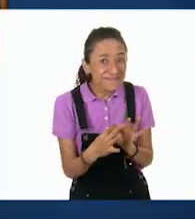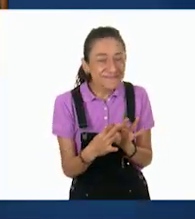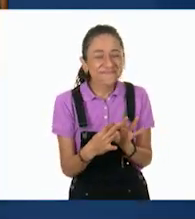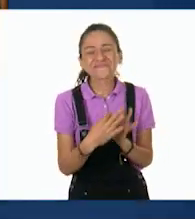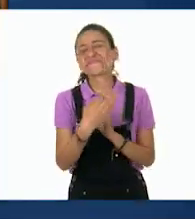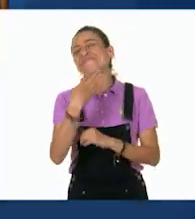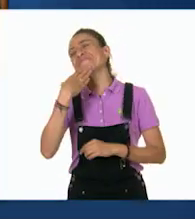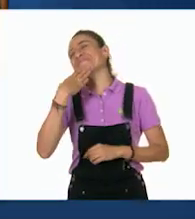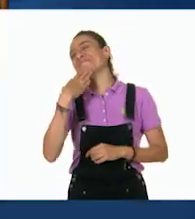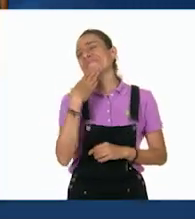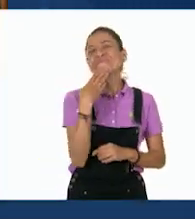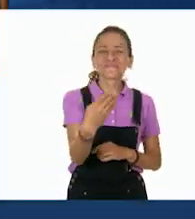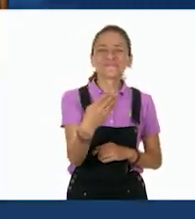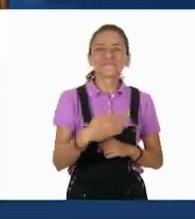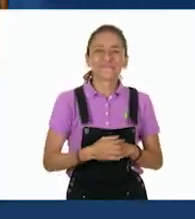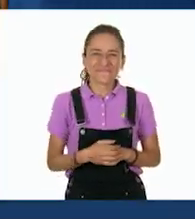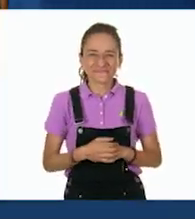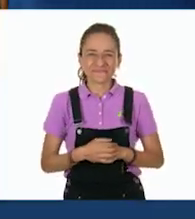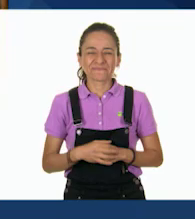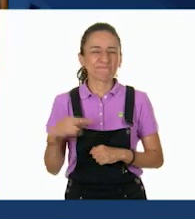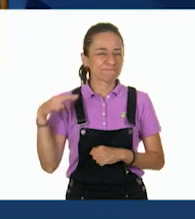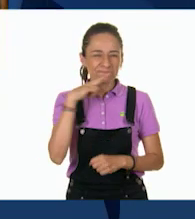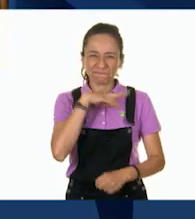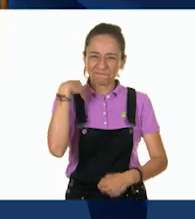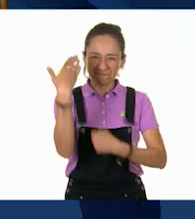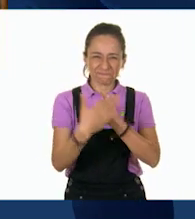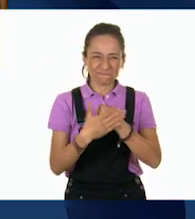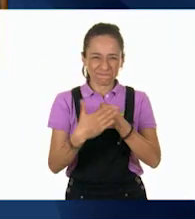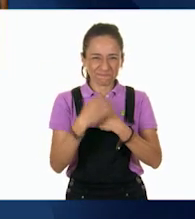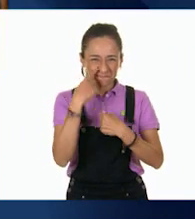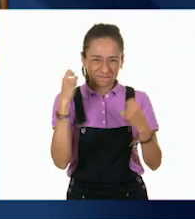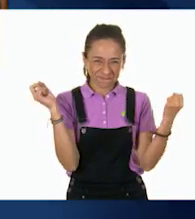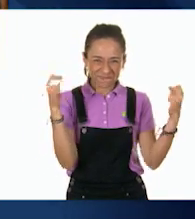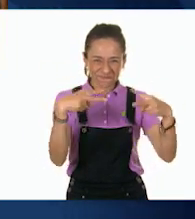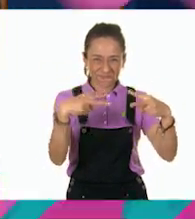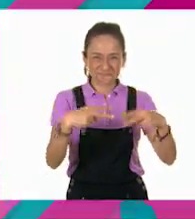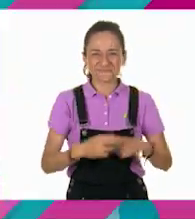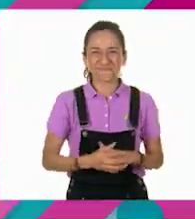¡Muy bien! ¡Nos vemos pronto!